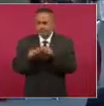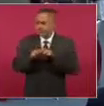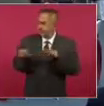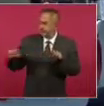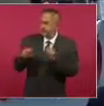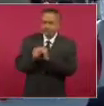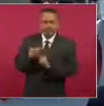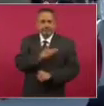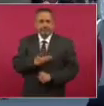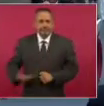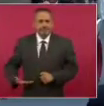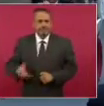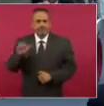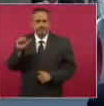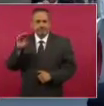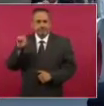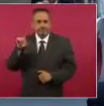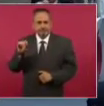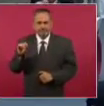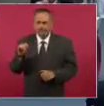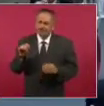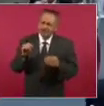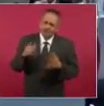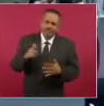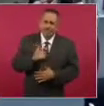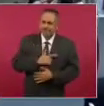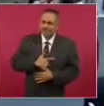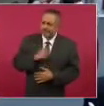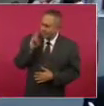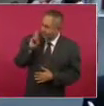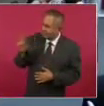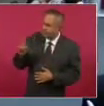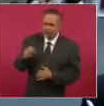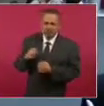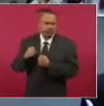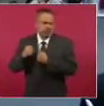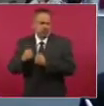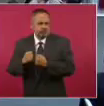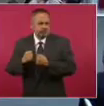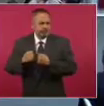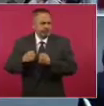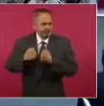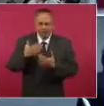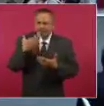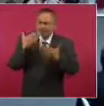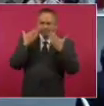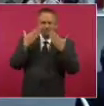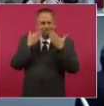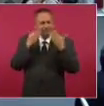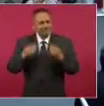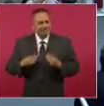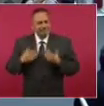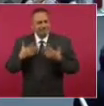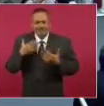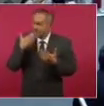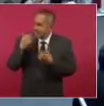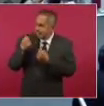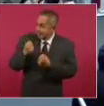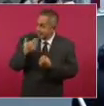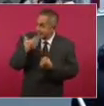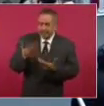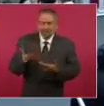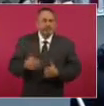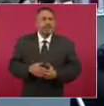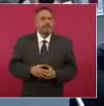presidente Andrés Manuel López Obrador, a quien nos da muchísimo gusto ver con tanta fortaleza y con tan buen ánimo. Y por